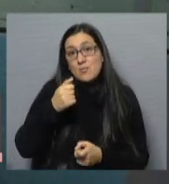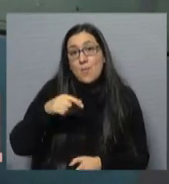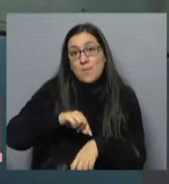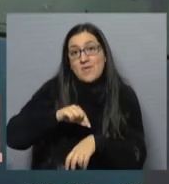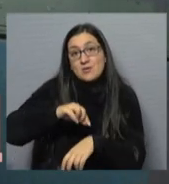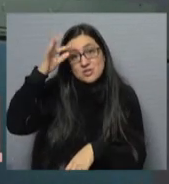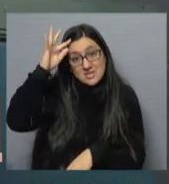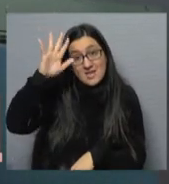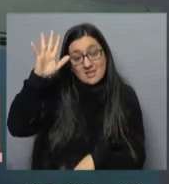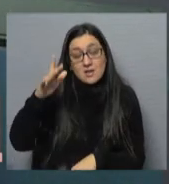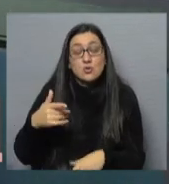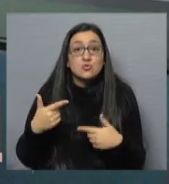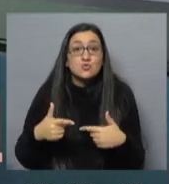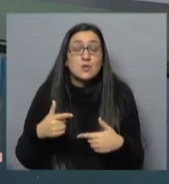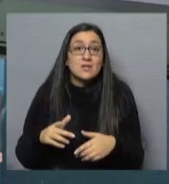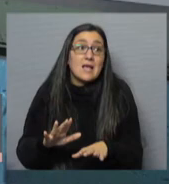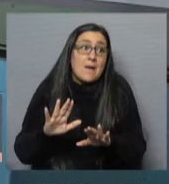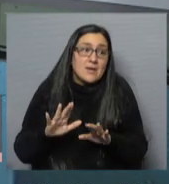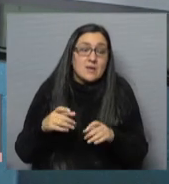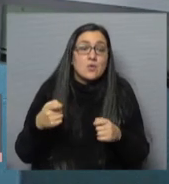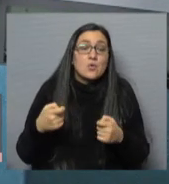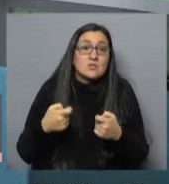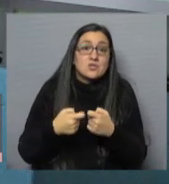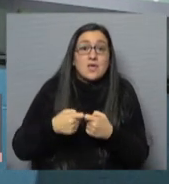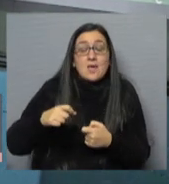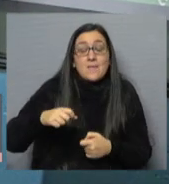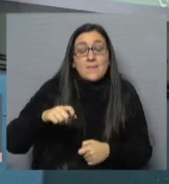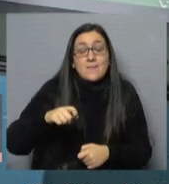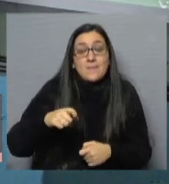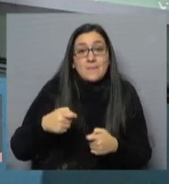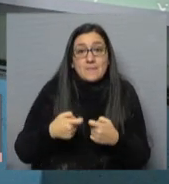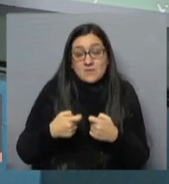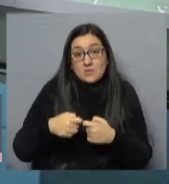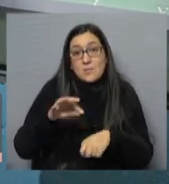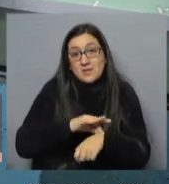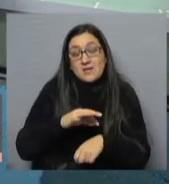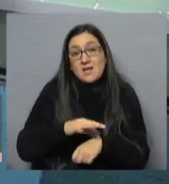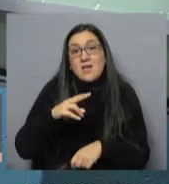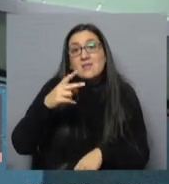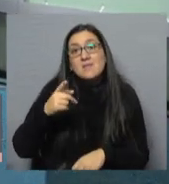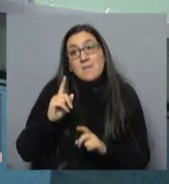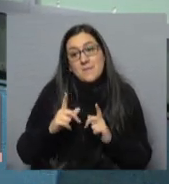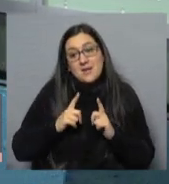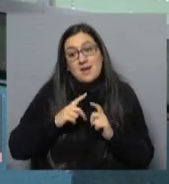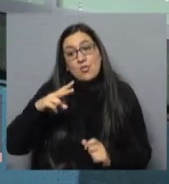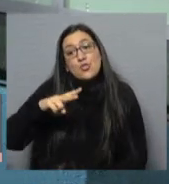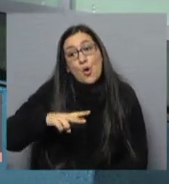con suerte, en una mutualista, en 2 meses tiene su psiquiatra, pero 2 meses. Claro. Es